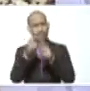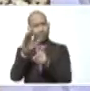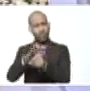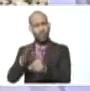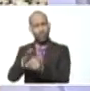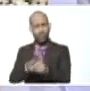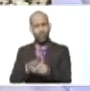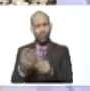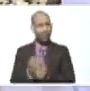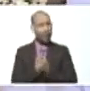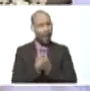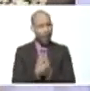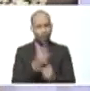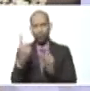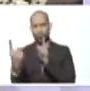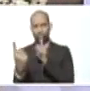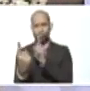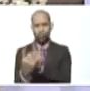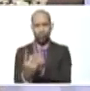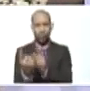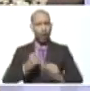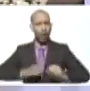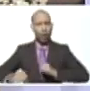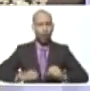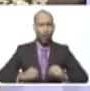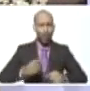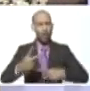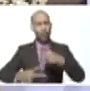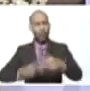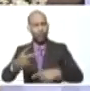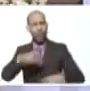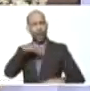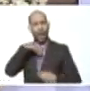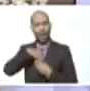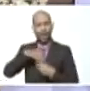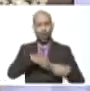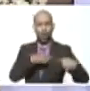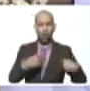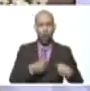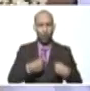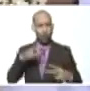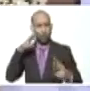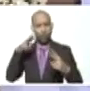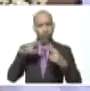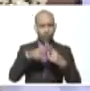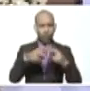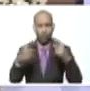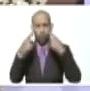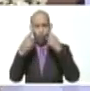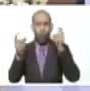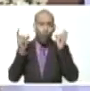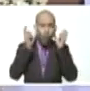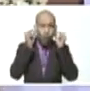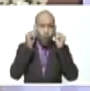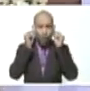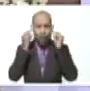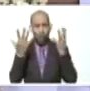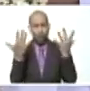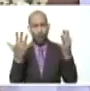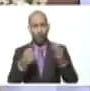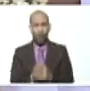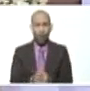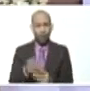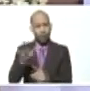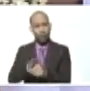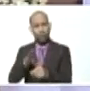hace cercano y concreto. Es un movimiento que procede del corazón y llega a los ojos, a los oídos, a las manos. La